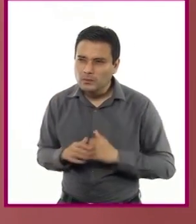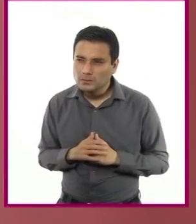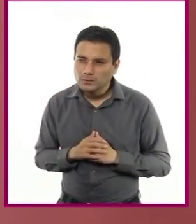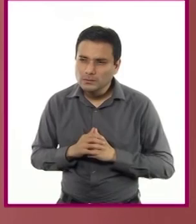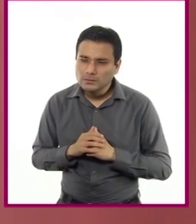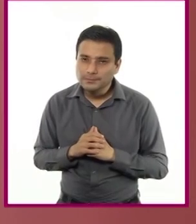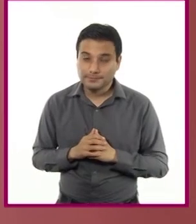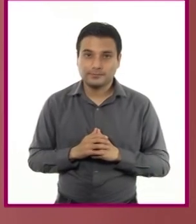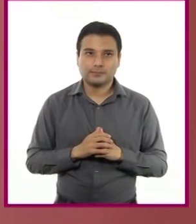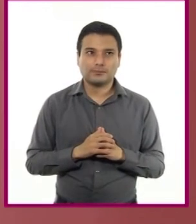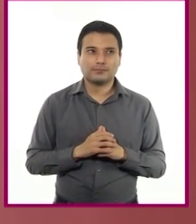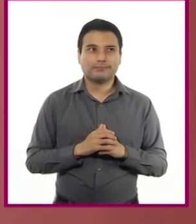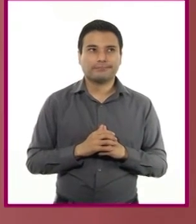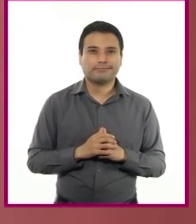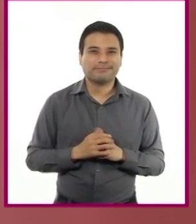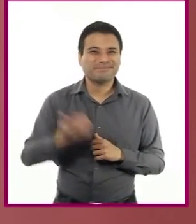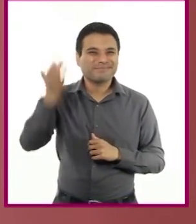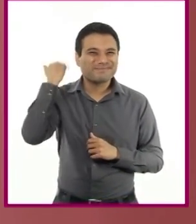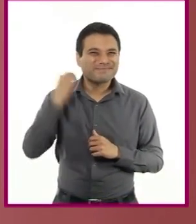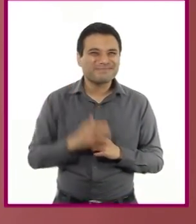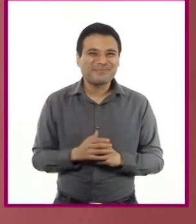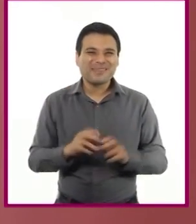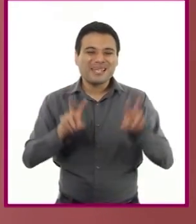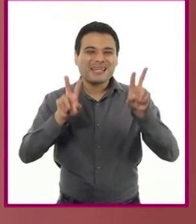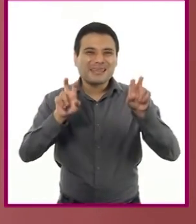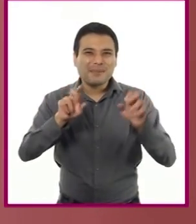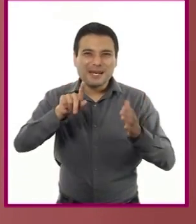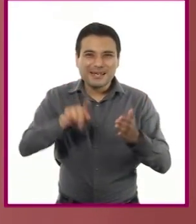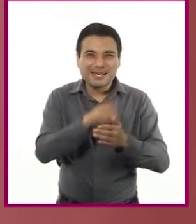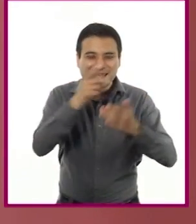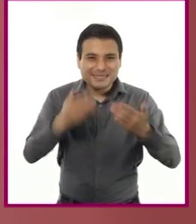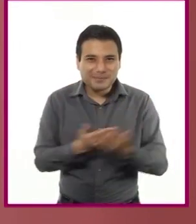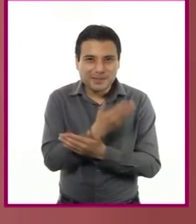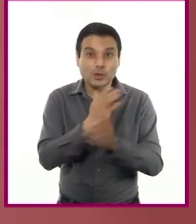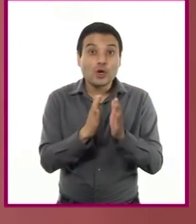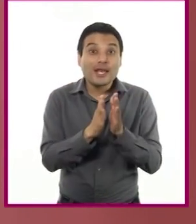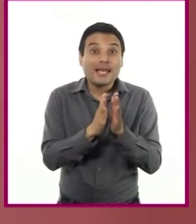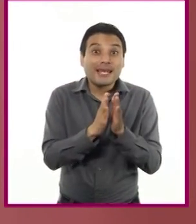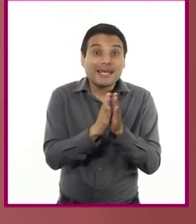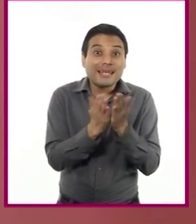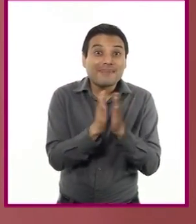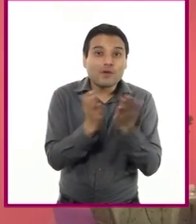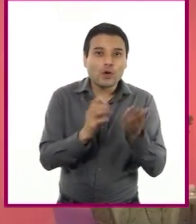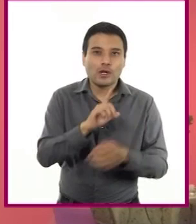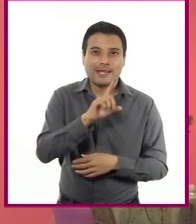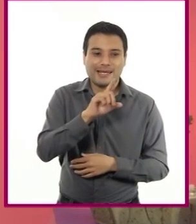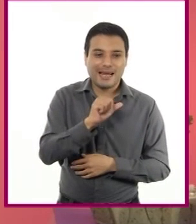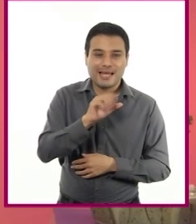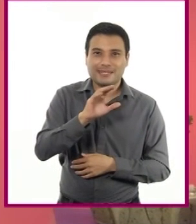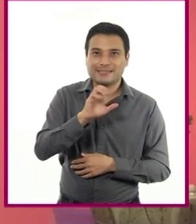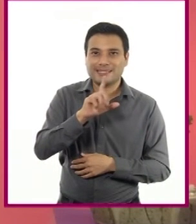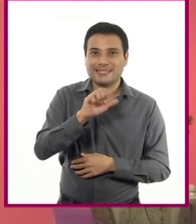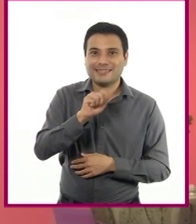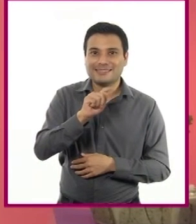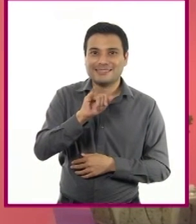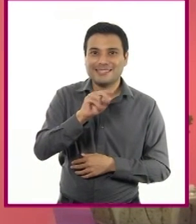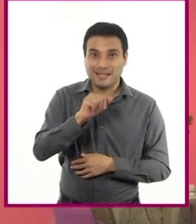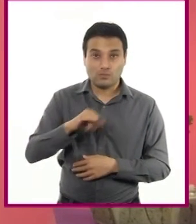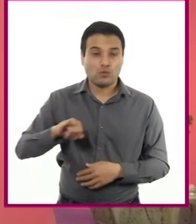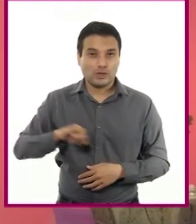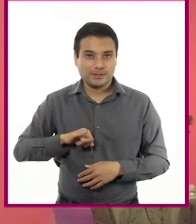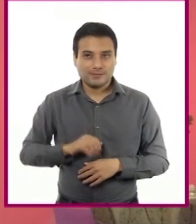Pues cuando vimos el Renacimiento me pareció muy interesante la Celestina. Sí, un texto